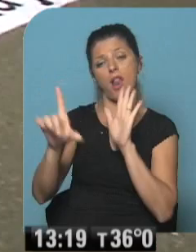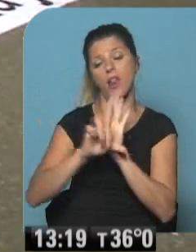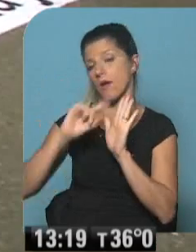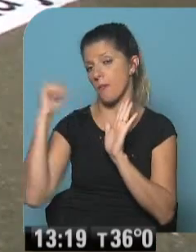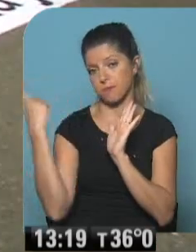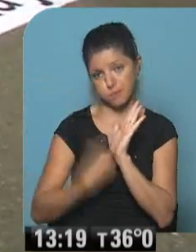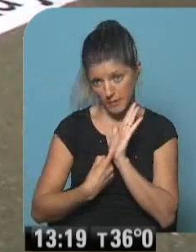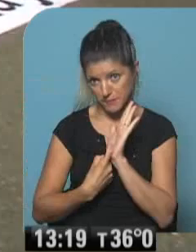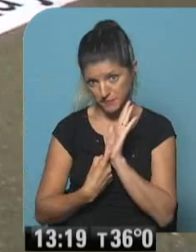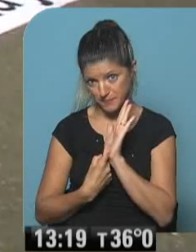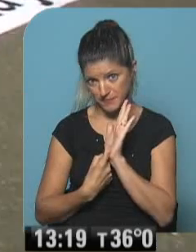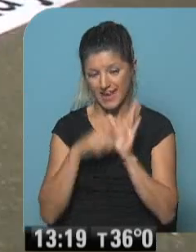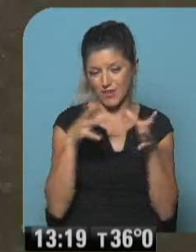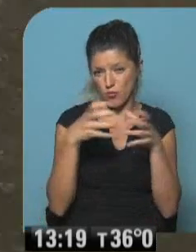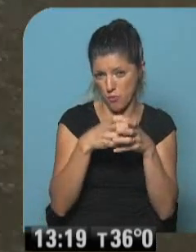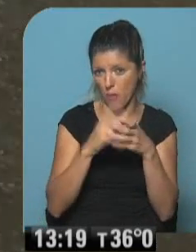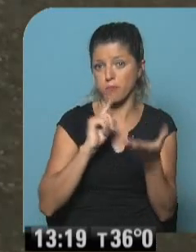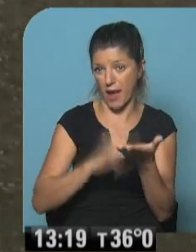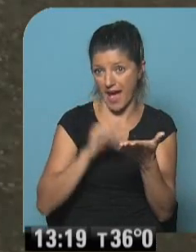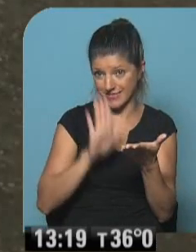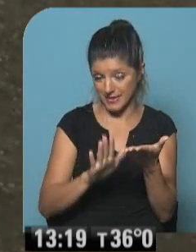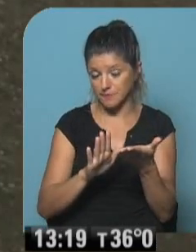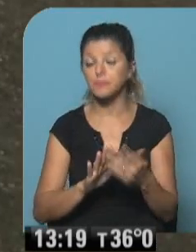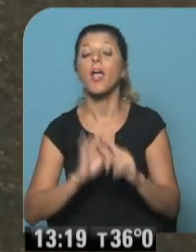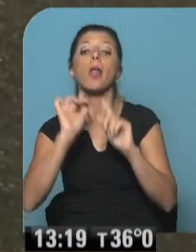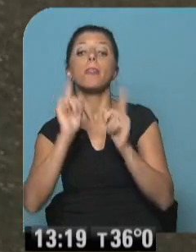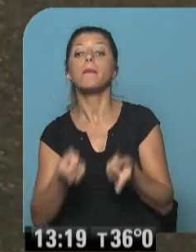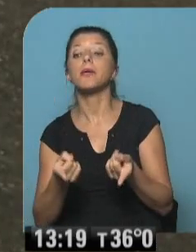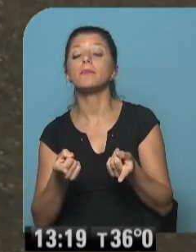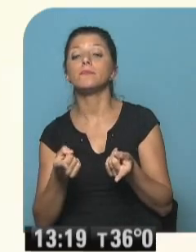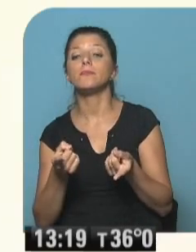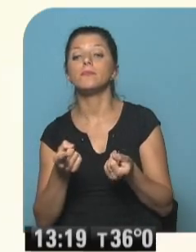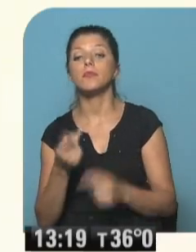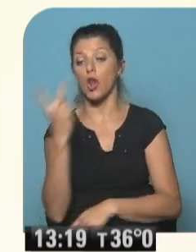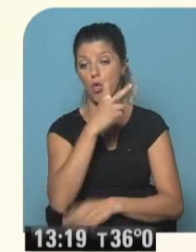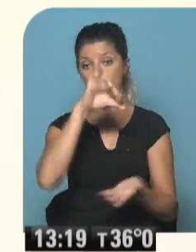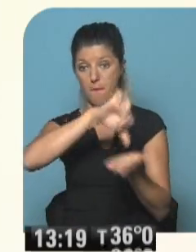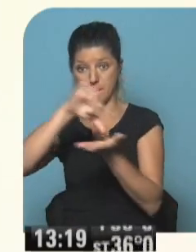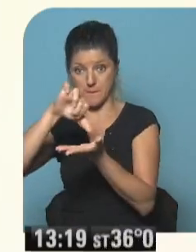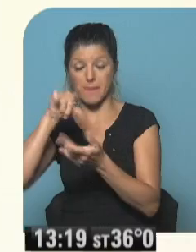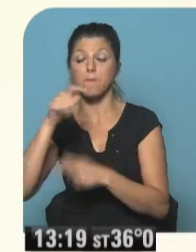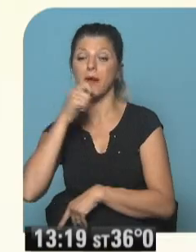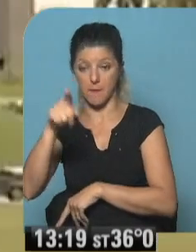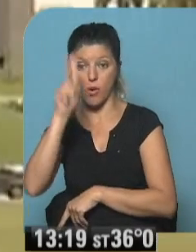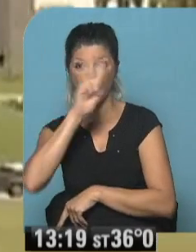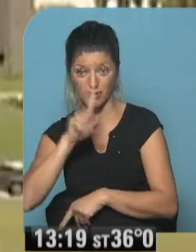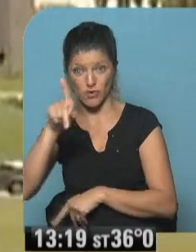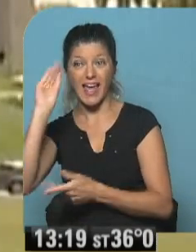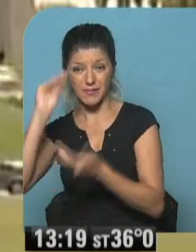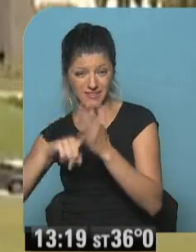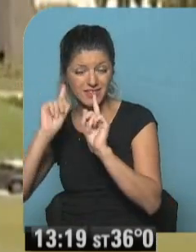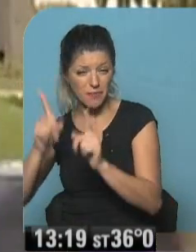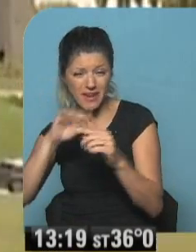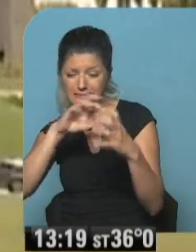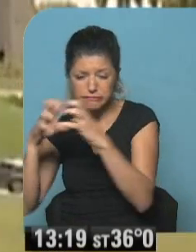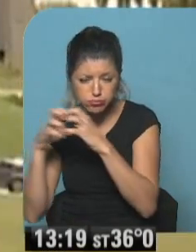ilegítimos. Paralelamente, también se enrarecieron aún más las relaciones entre Venezuela y Brasil, que ya se habían enfriado tras